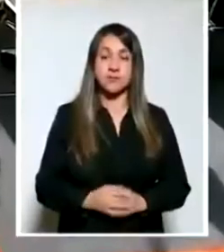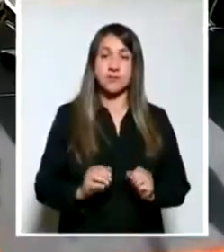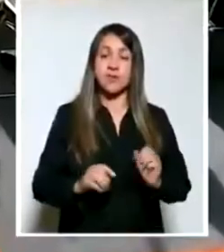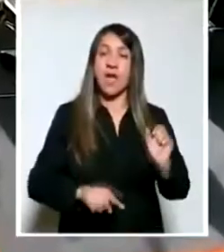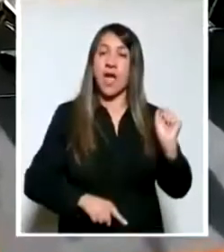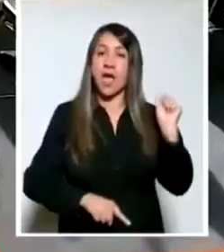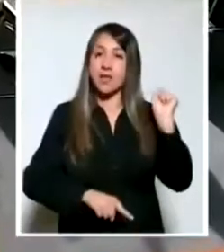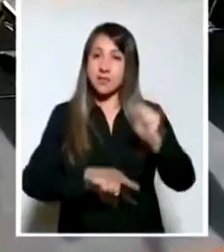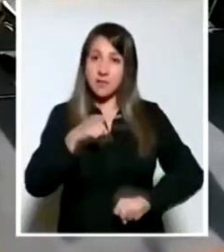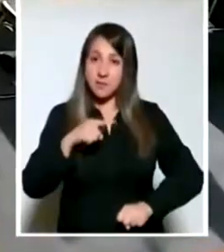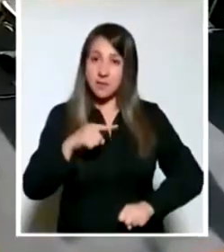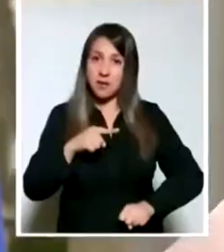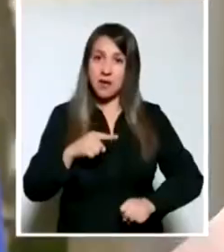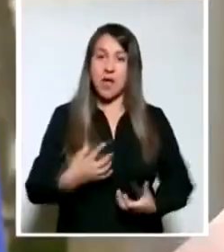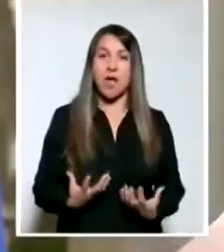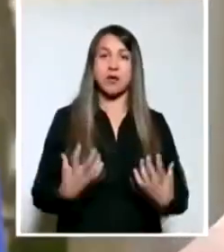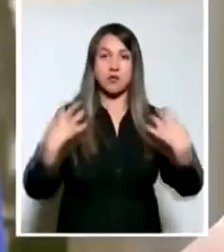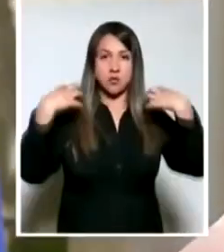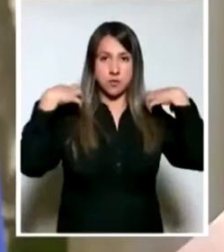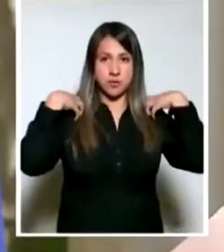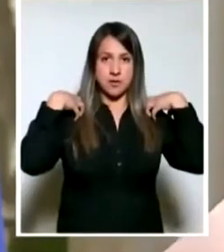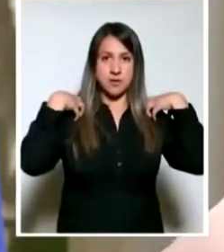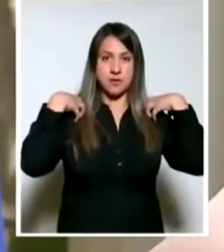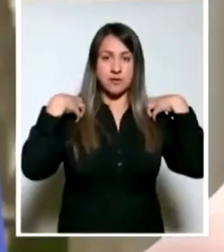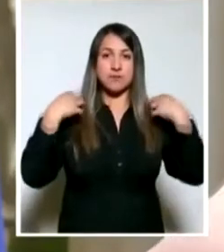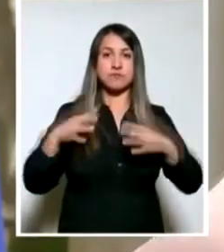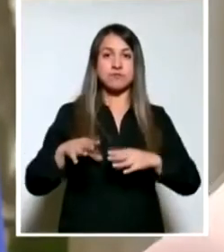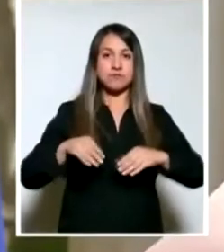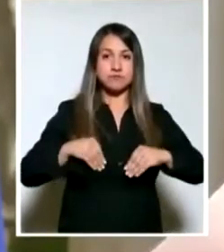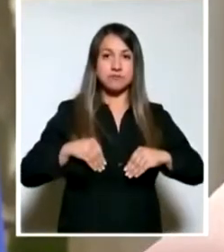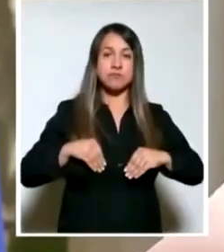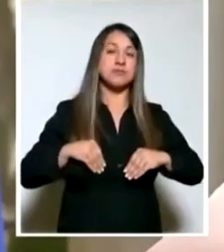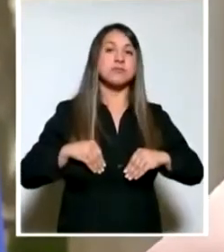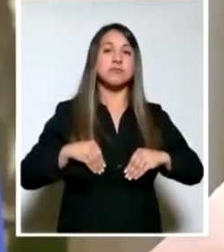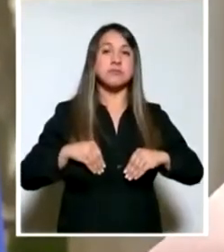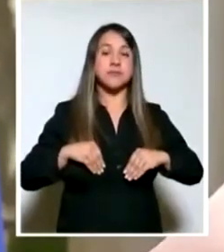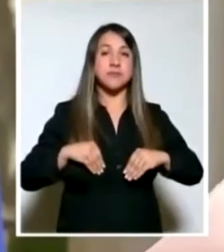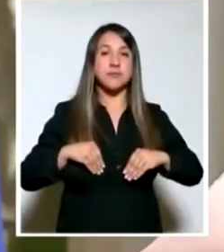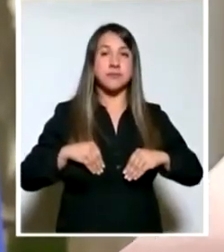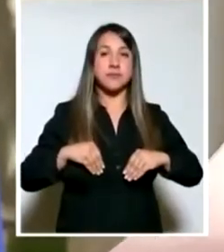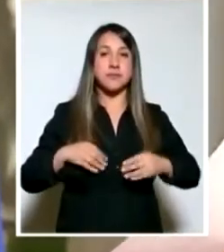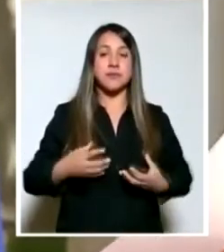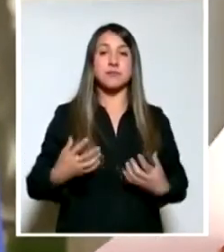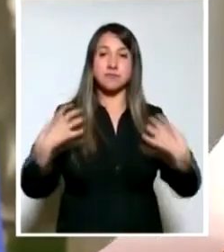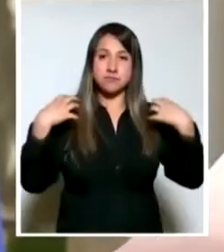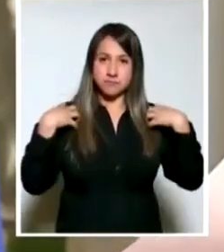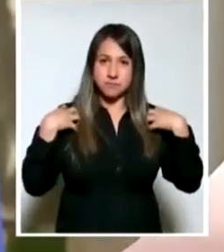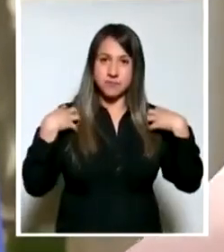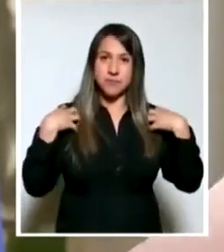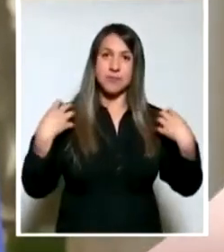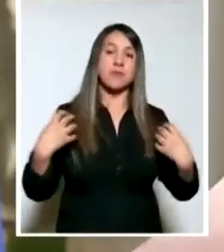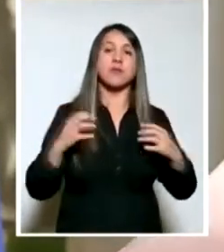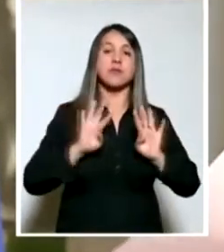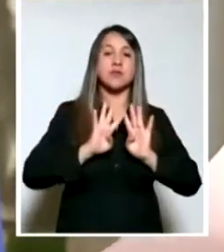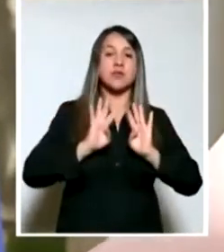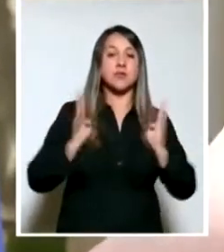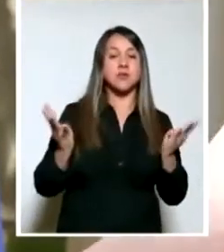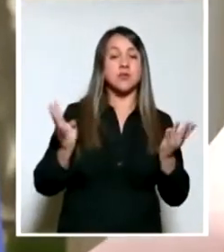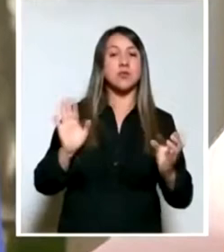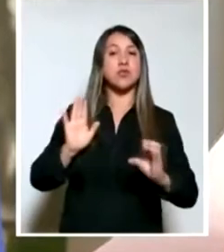Aceptan asumir y ejercer el cargo de convencional